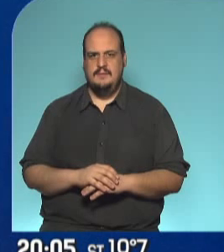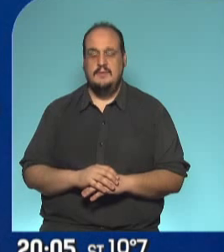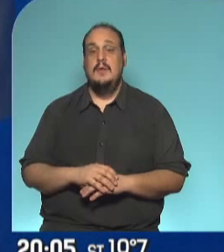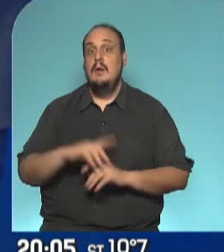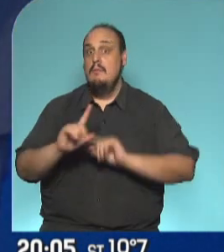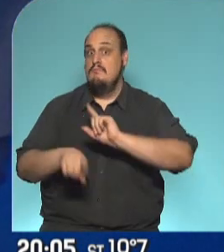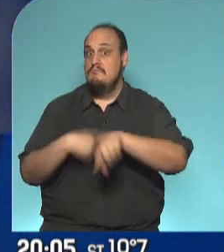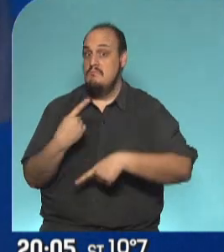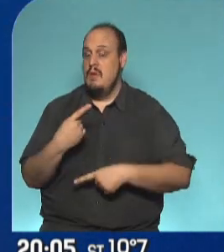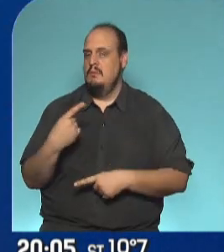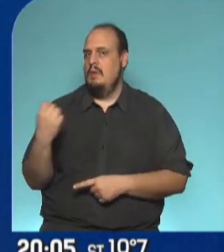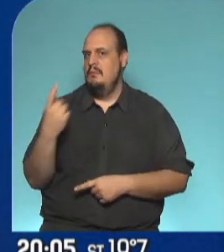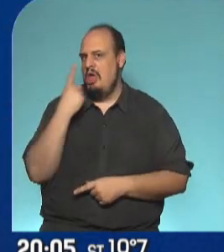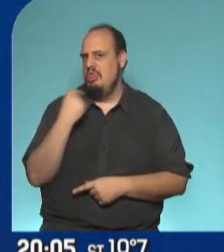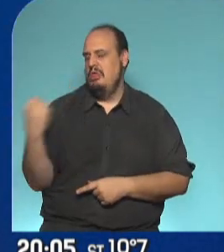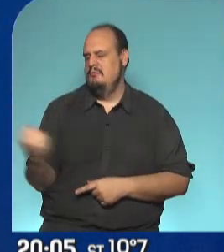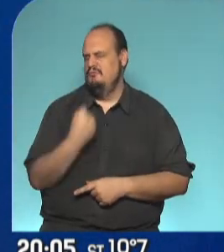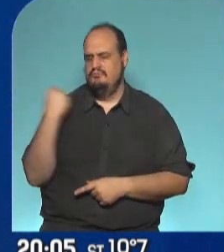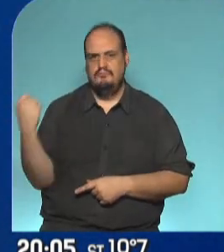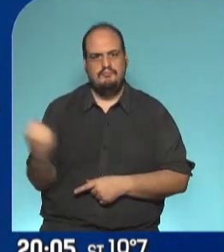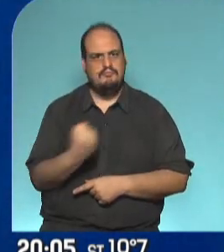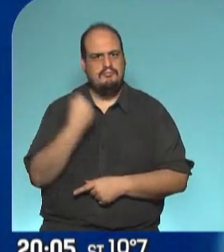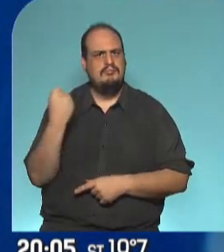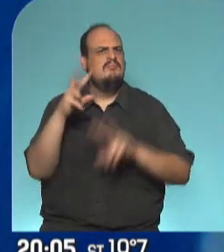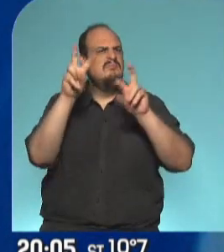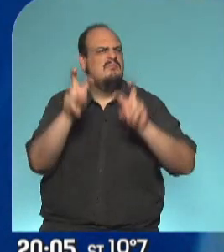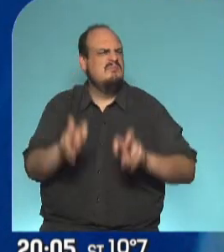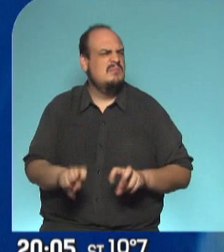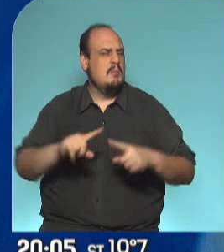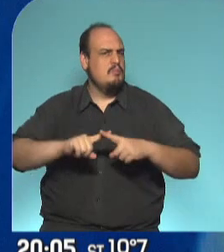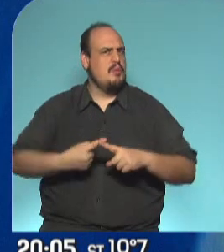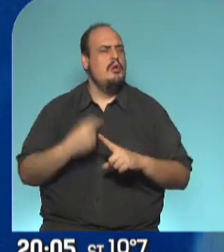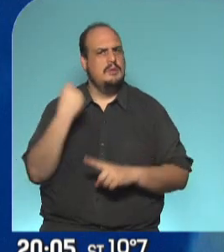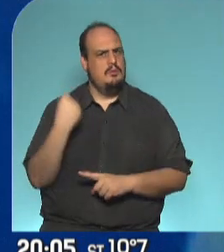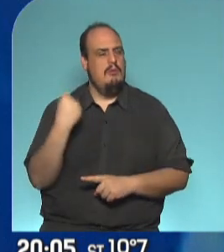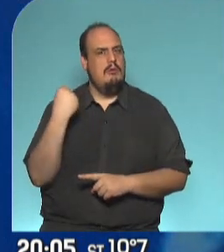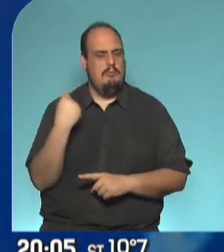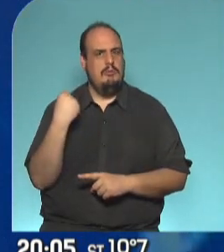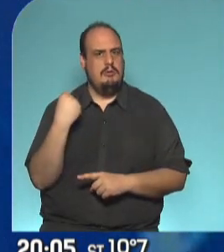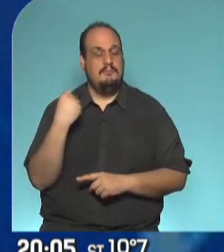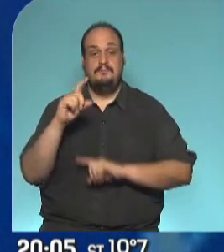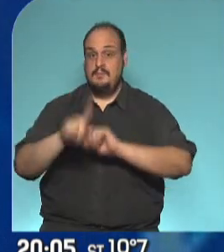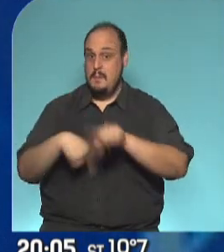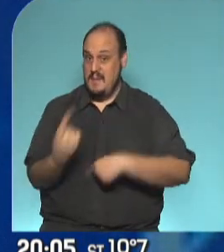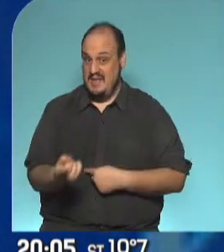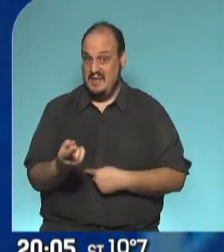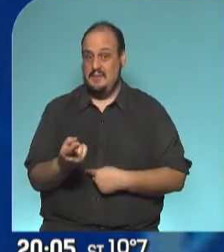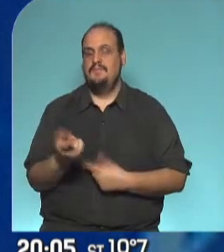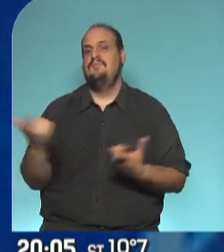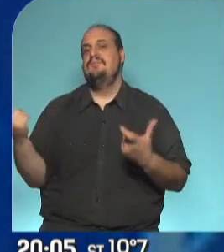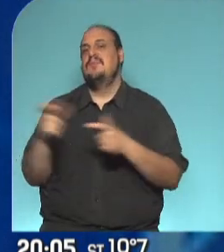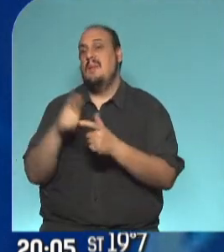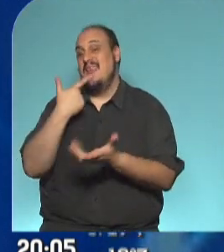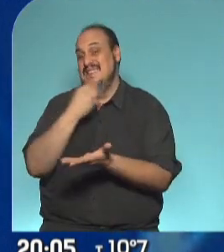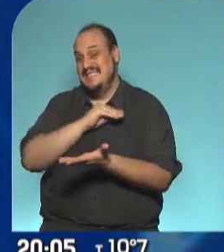Y mañana es un día fundamental por una serie de razones del orden político-económico. Mañana la Cámara de Senadores empieza a tratar